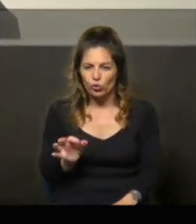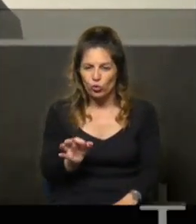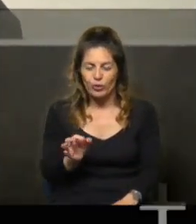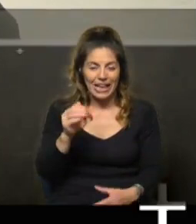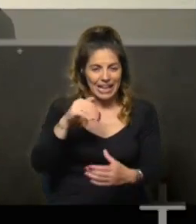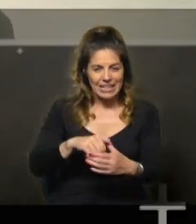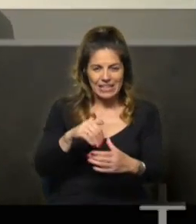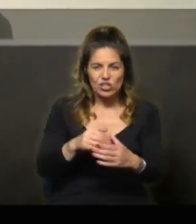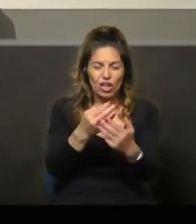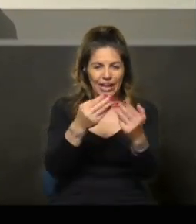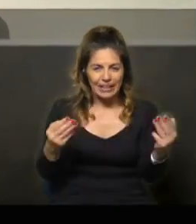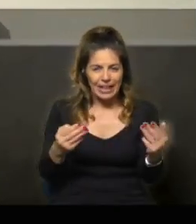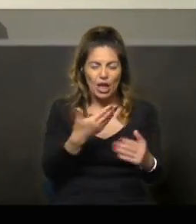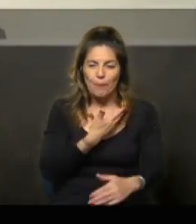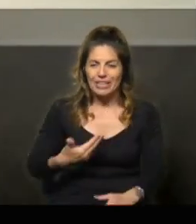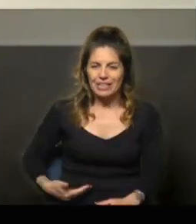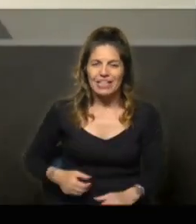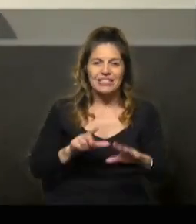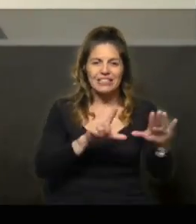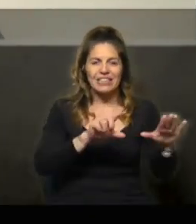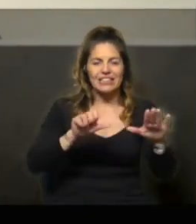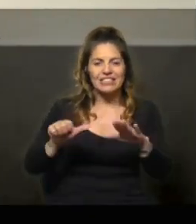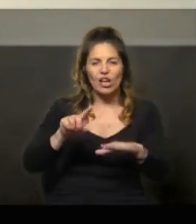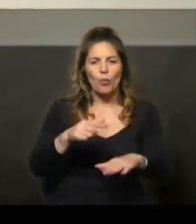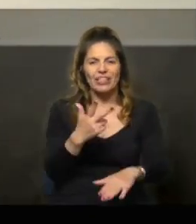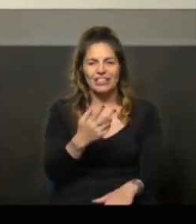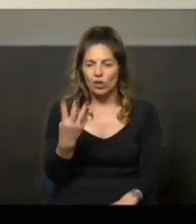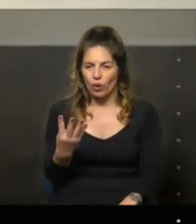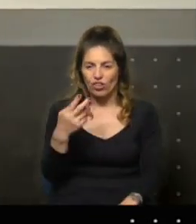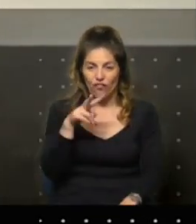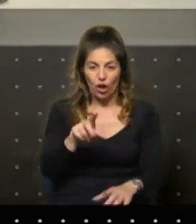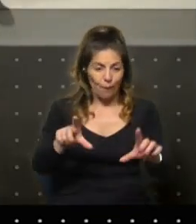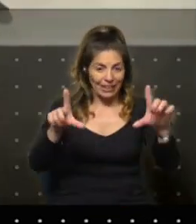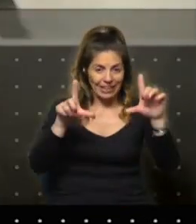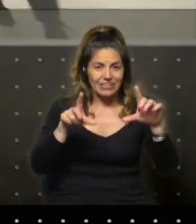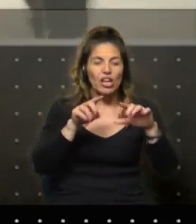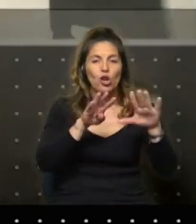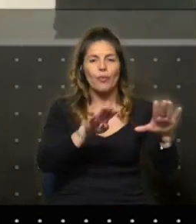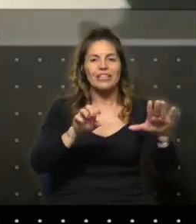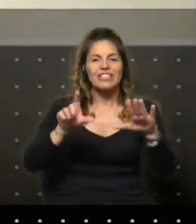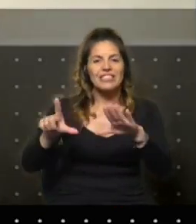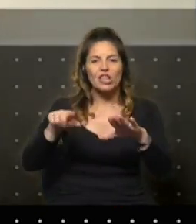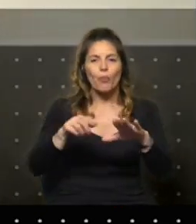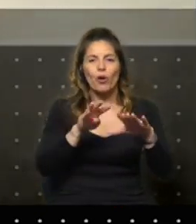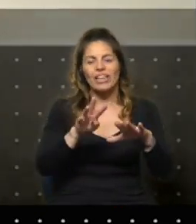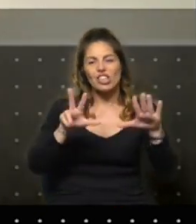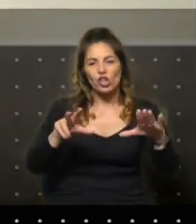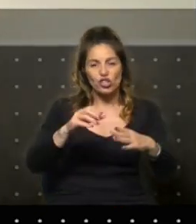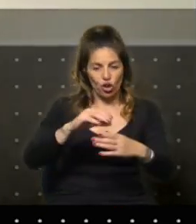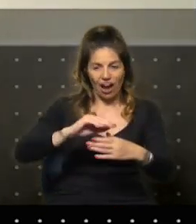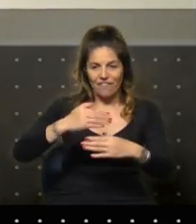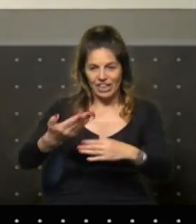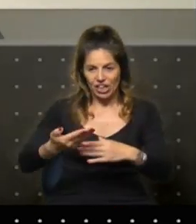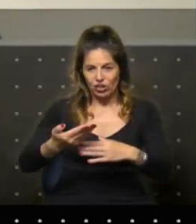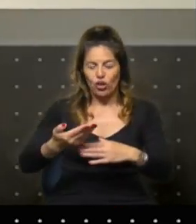elecciones generales presidenciales 7634 veo la pantall escrutado 97,48 bueno y en